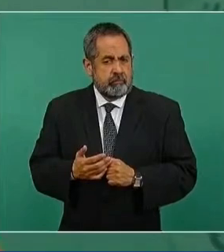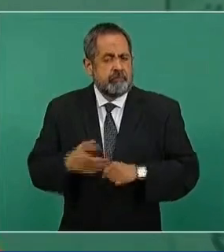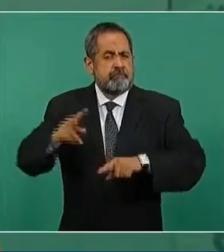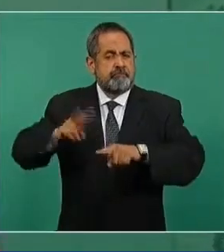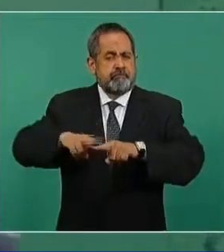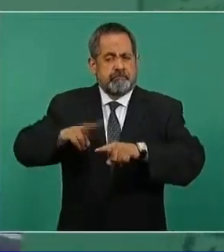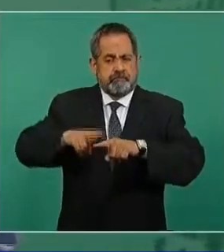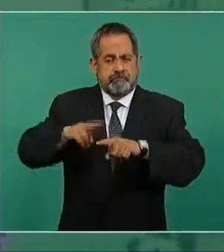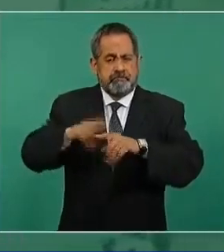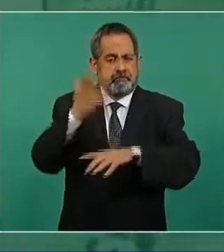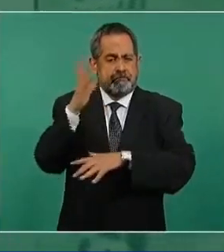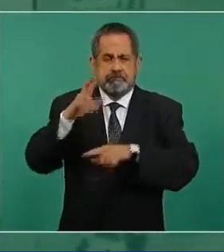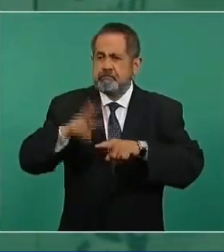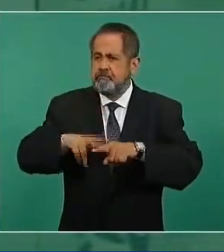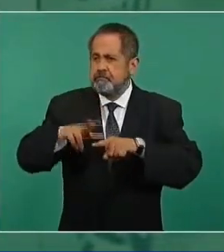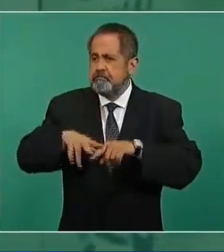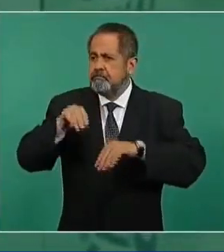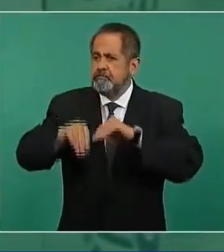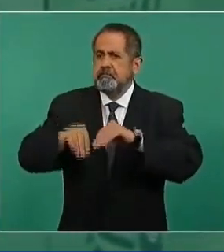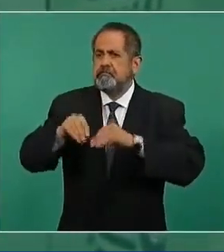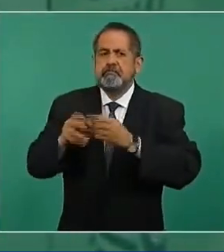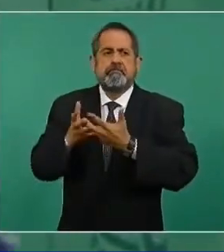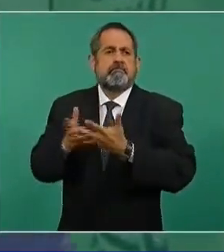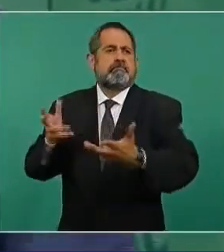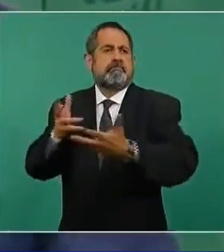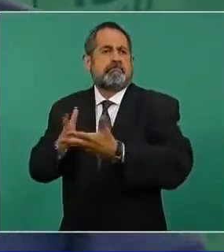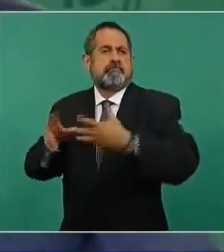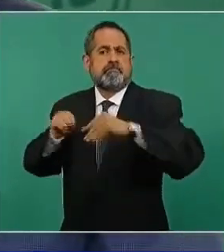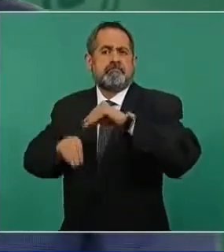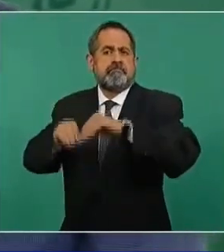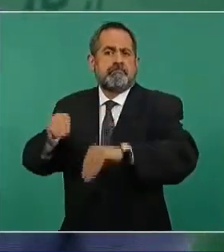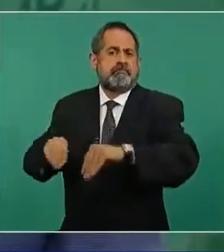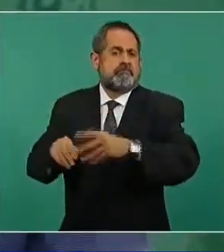parques o